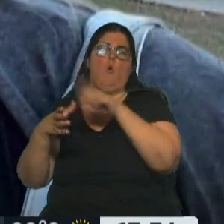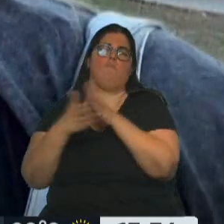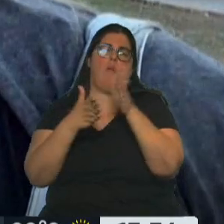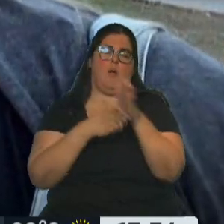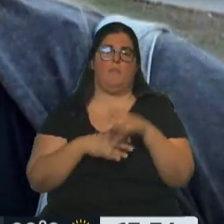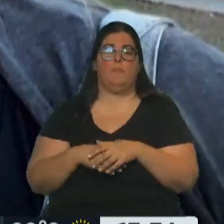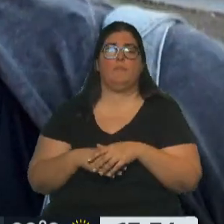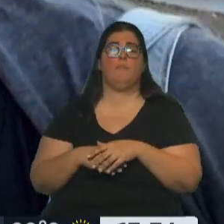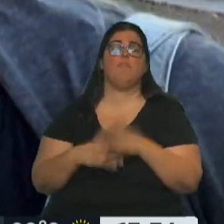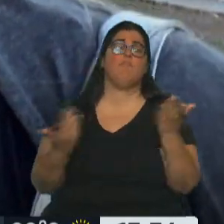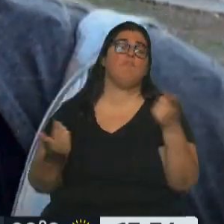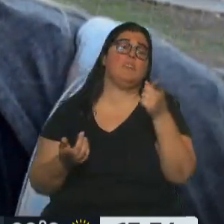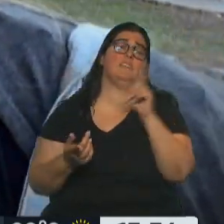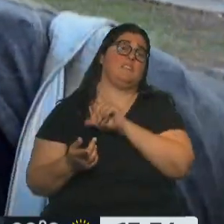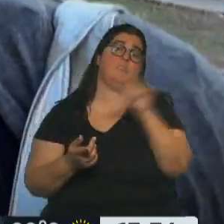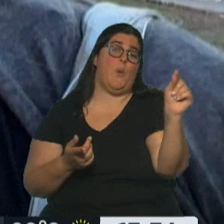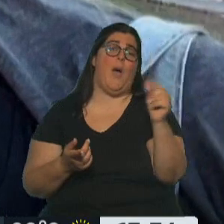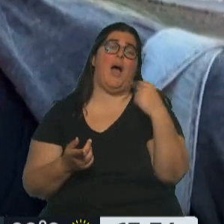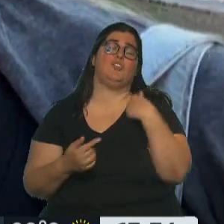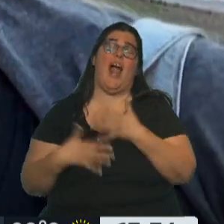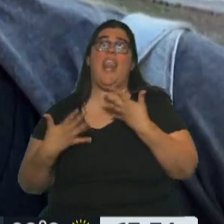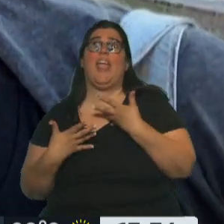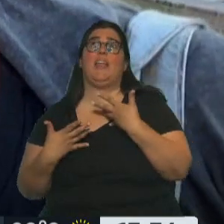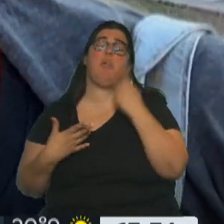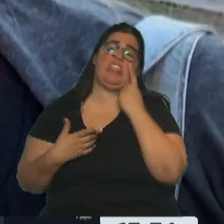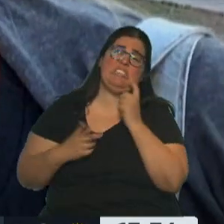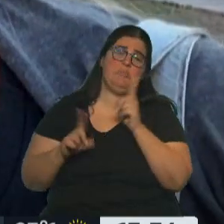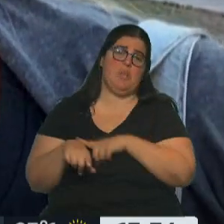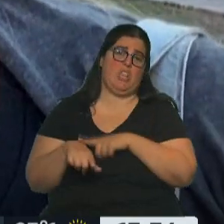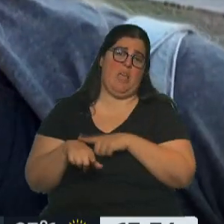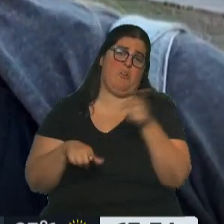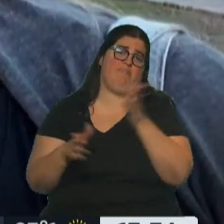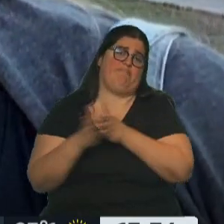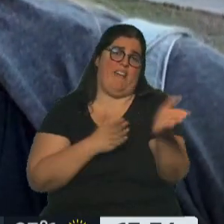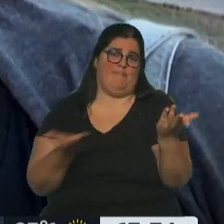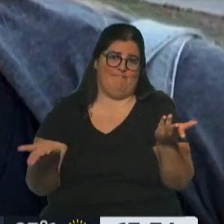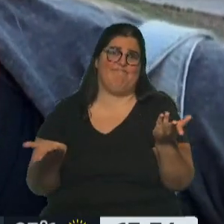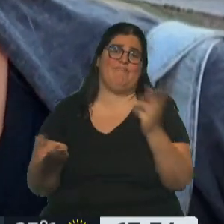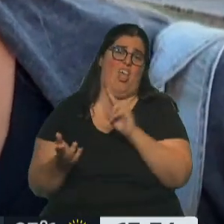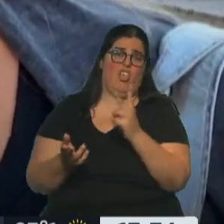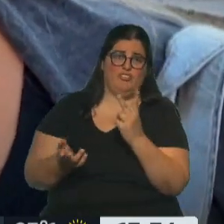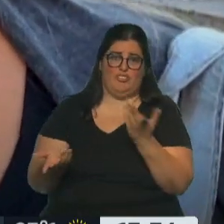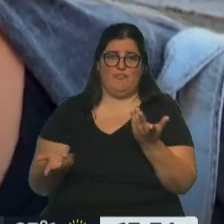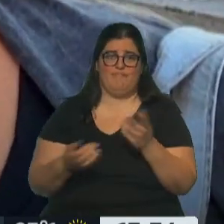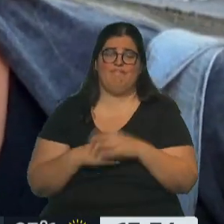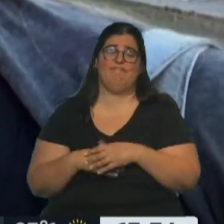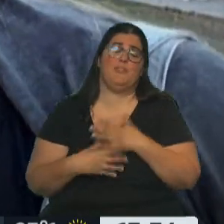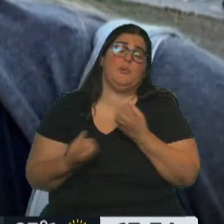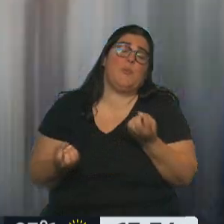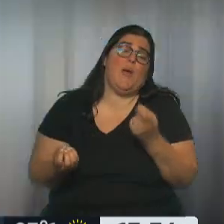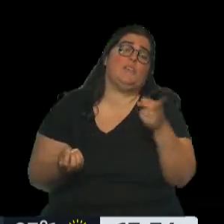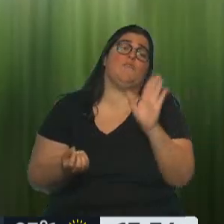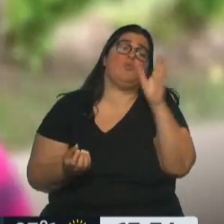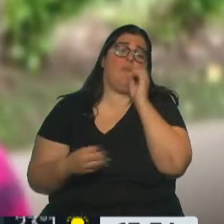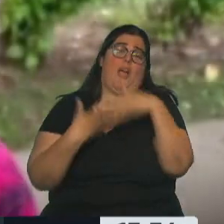entonces como yo no quiero que se vaya, pues estoy así alegre y triste a la vez. Las dos cosas. Pero bueno, por el bien de